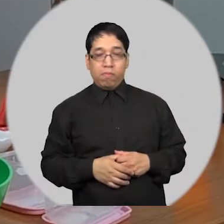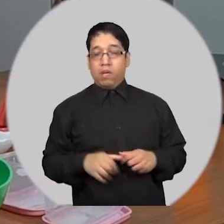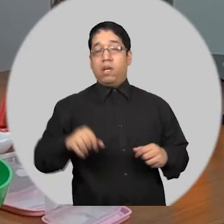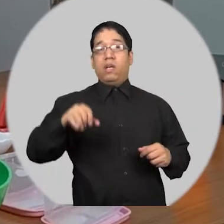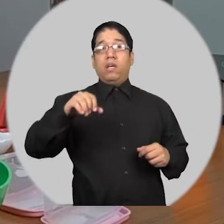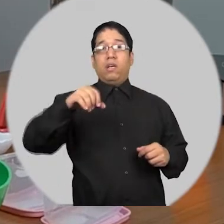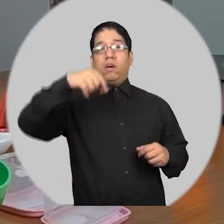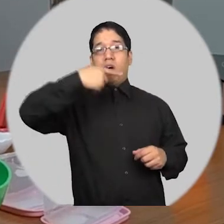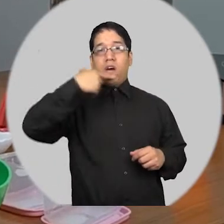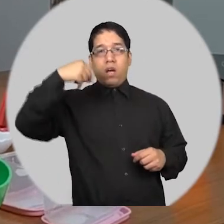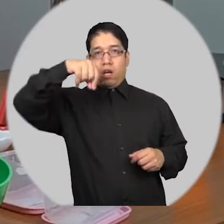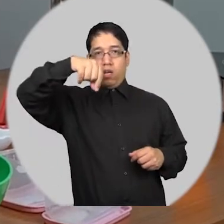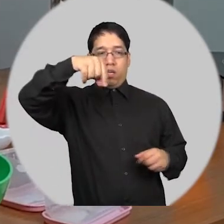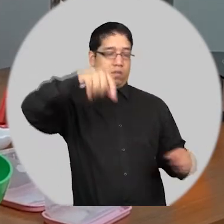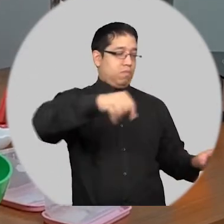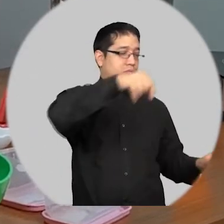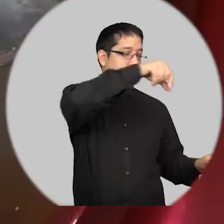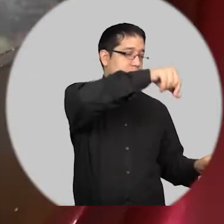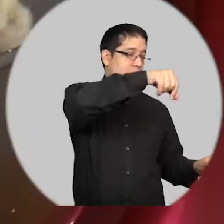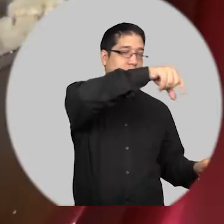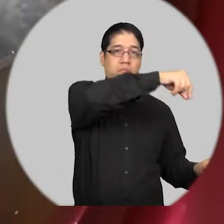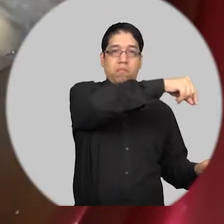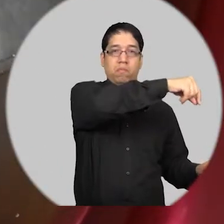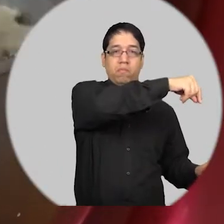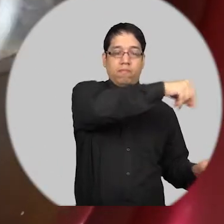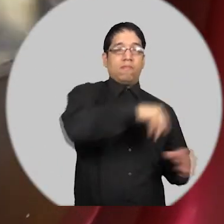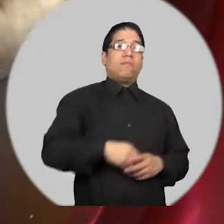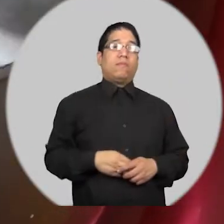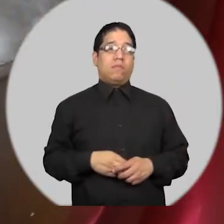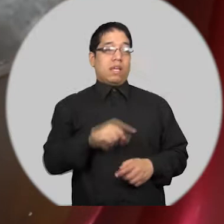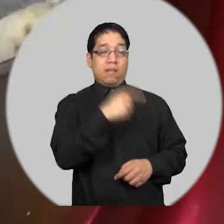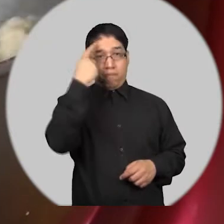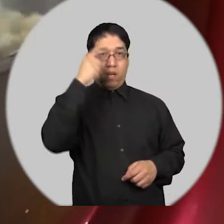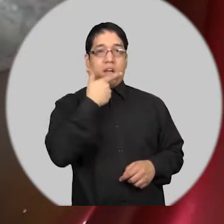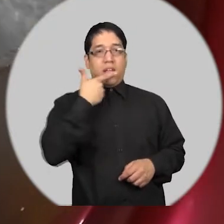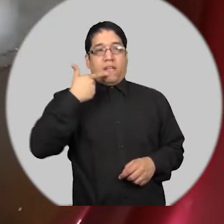La stevia líquida. Esto es lo que le da el sabor.